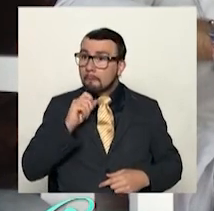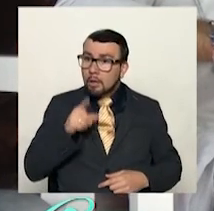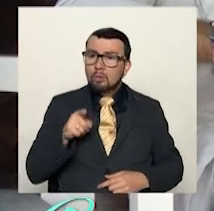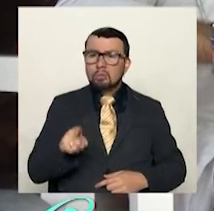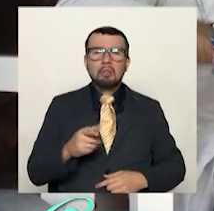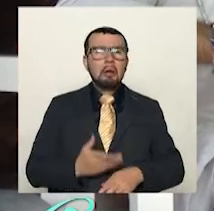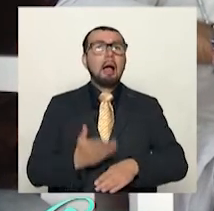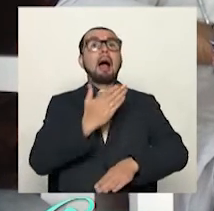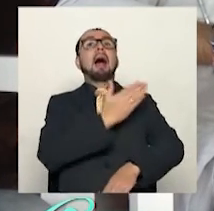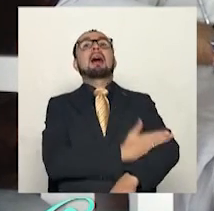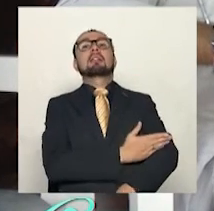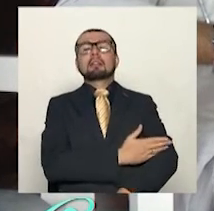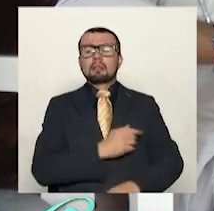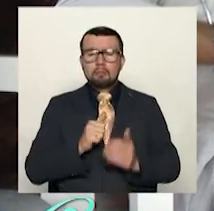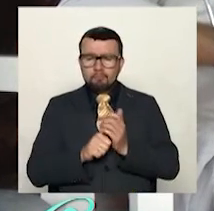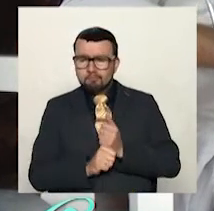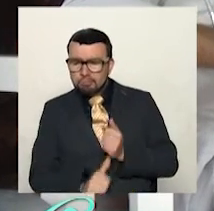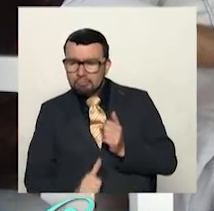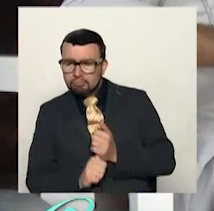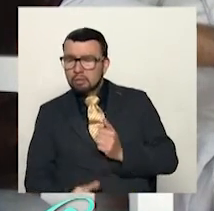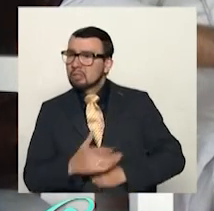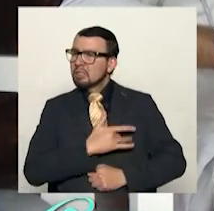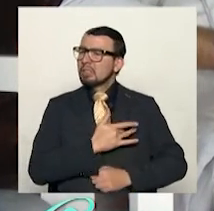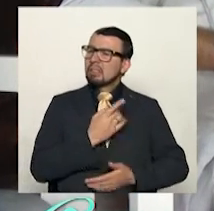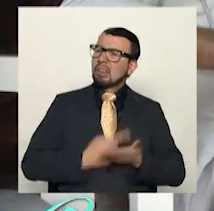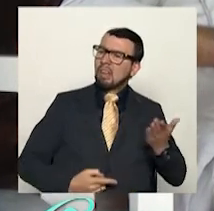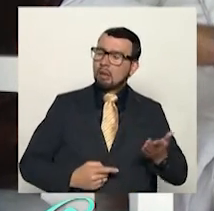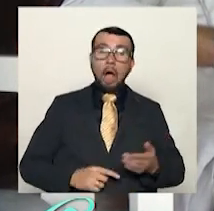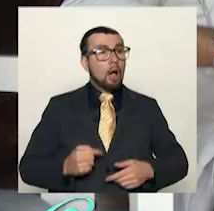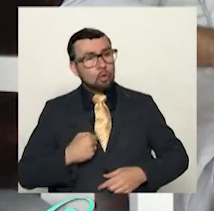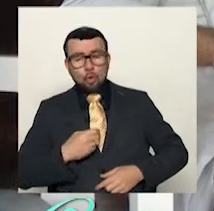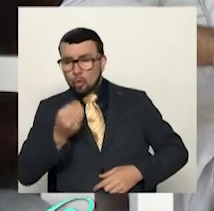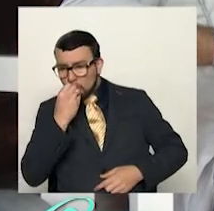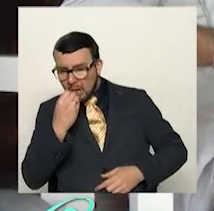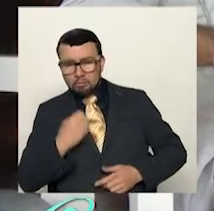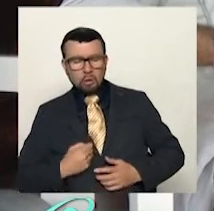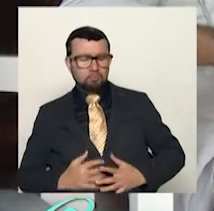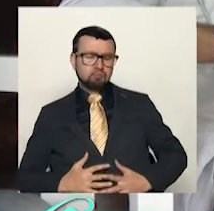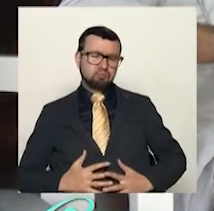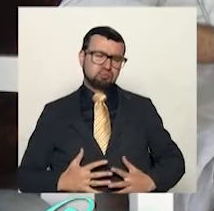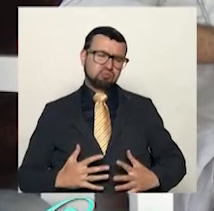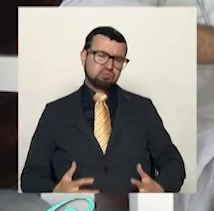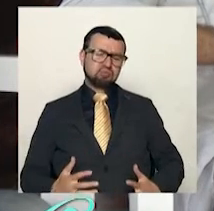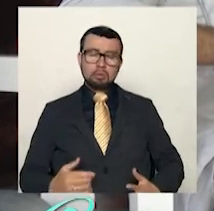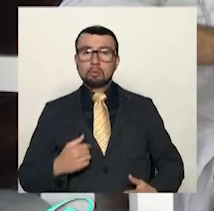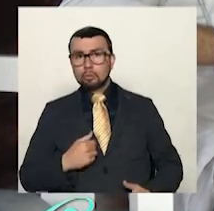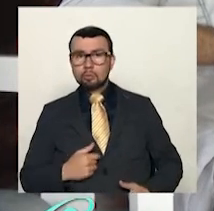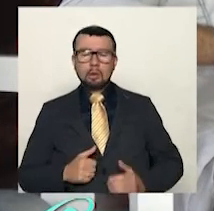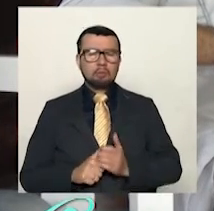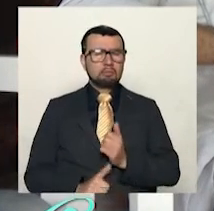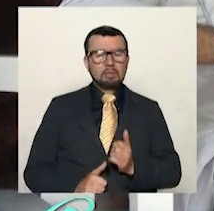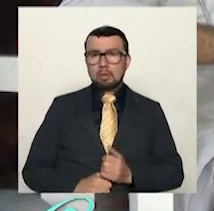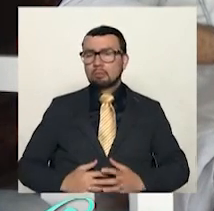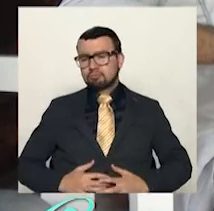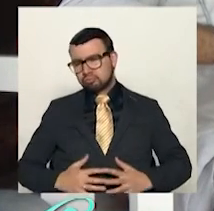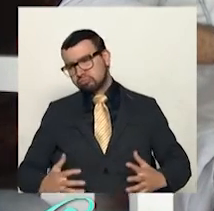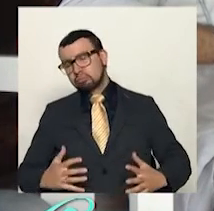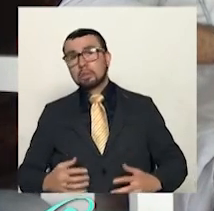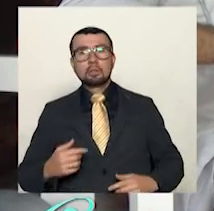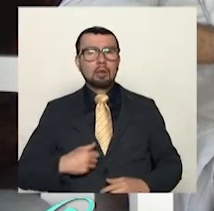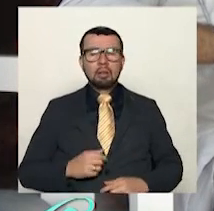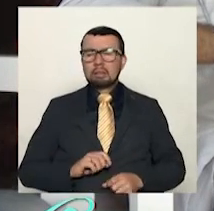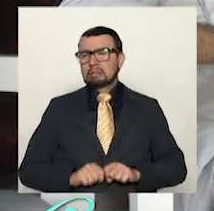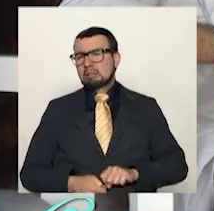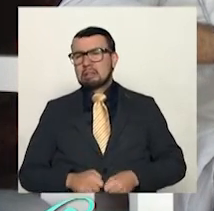sentía antes de hacer popó con sangre? No, me caían mal las comidas, se me inflaba el estómago con los granos, los frijoles me hacían mal, me daban agrieras,